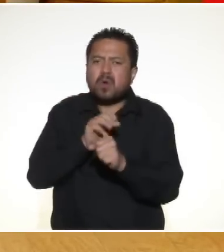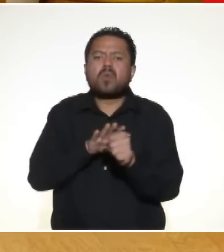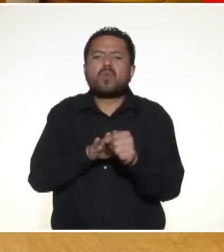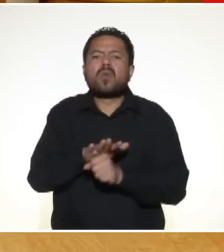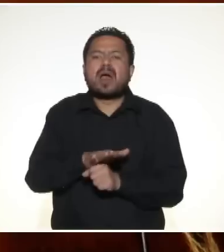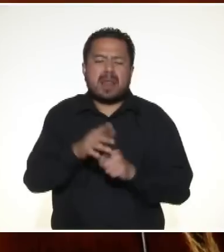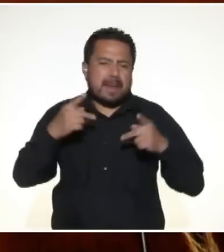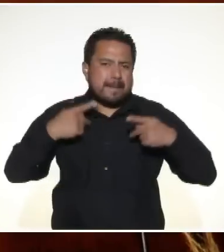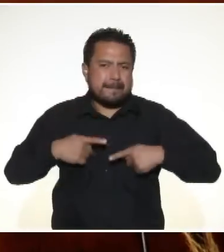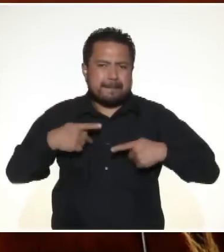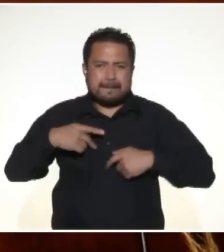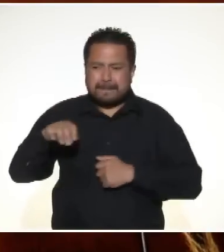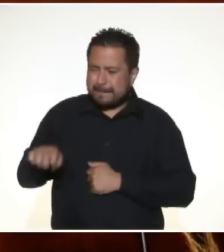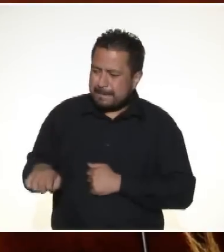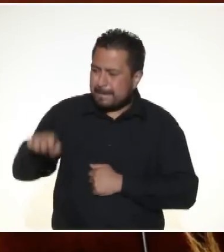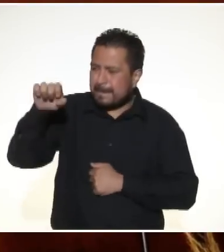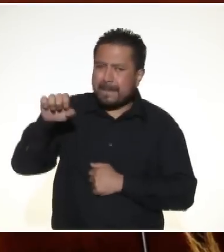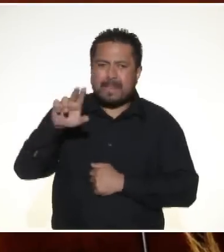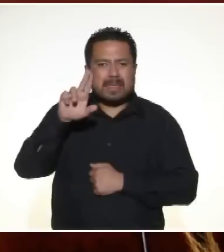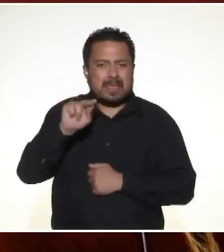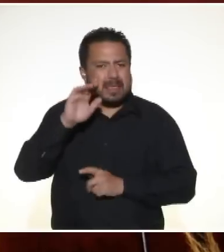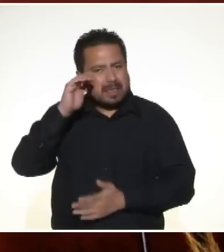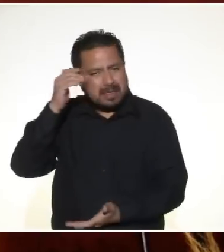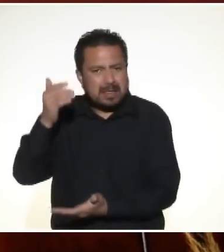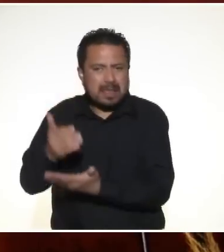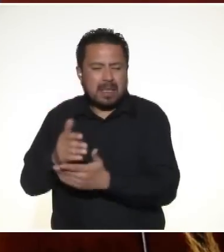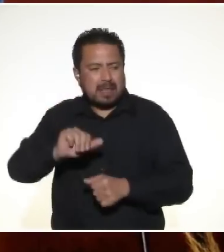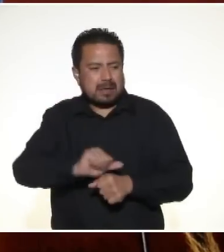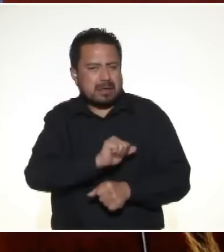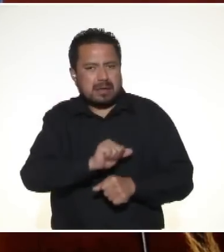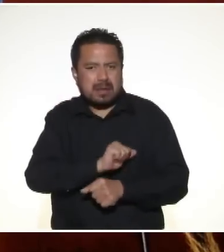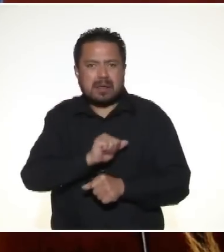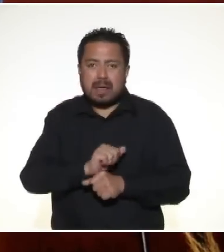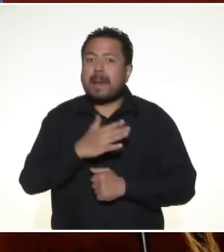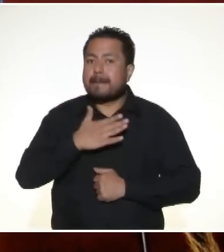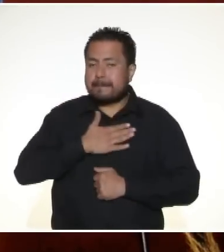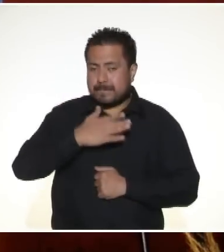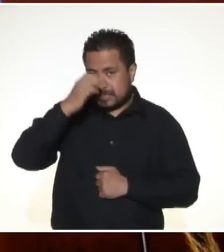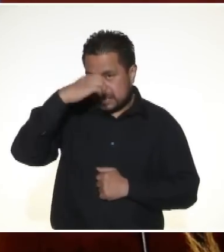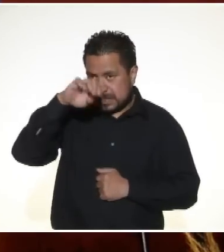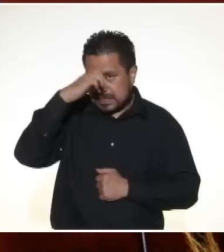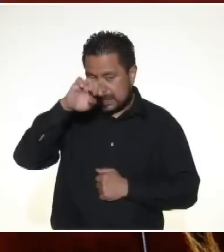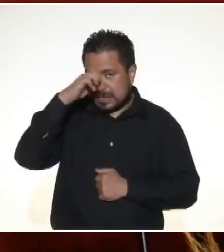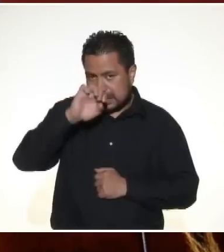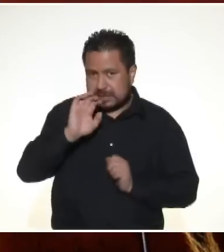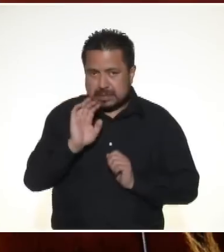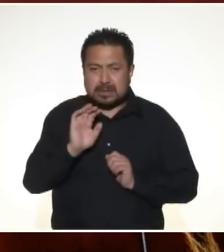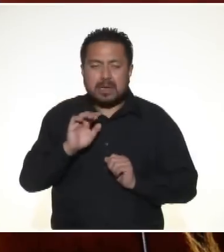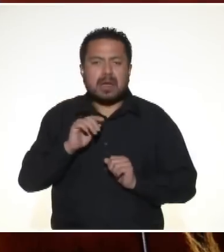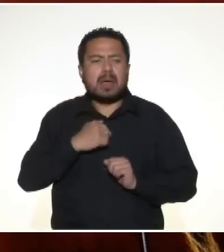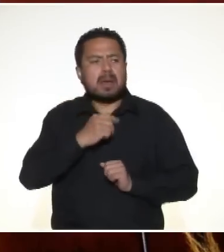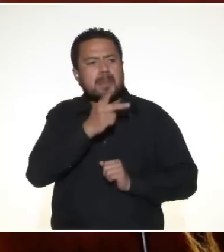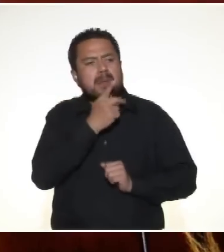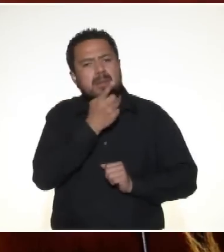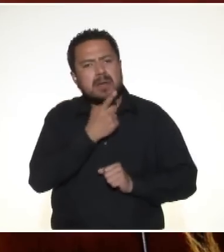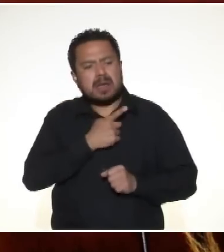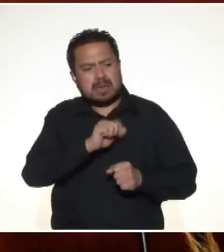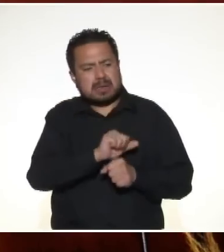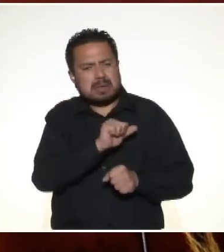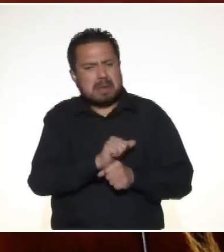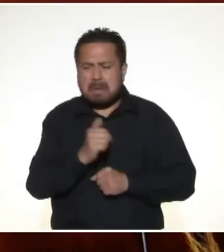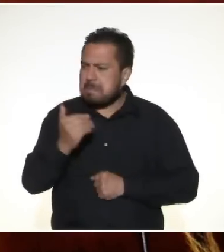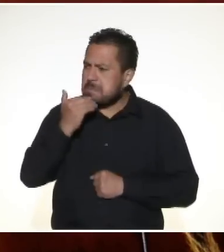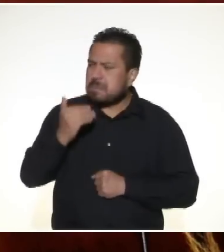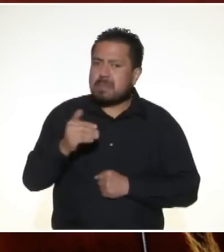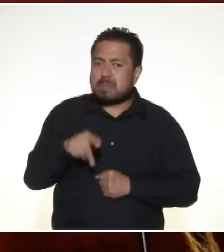recomendable que un adulto mayor ya no maneje? Les voy a decir mi experiencia personal. En mi casa mi papá decía, yo manejo perfecto. No, pues la neta es que no,